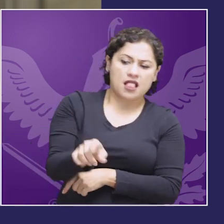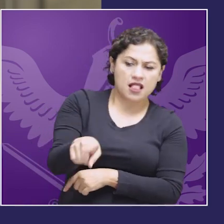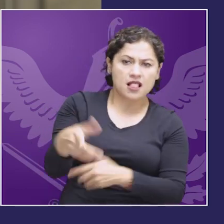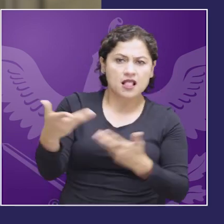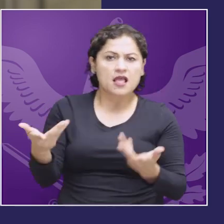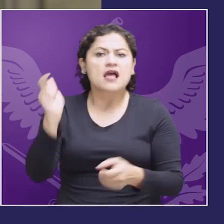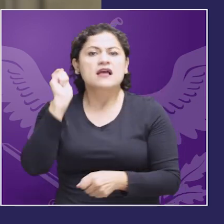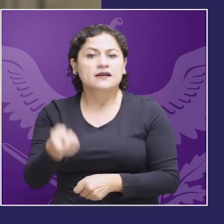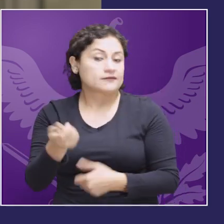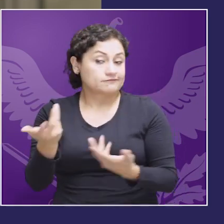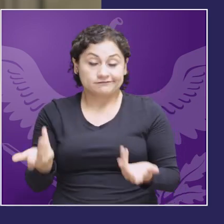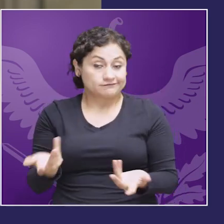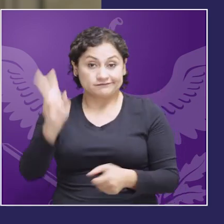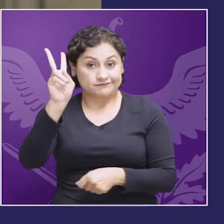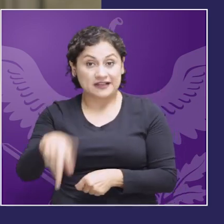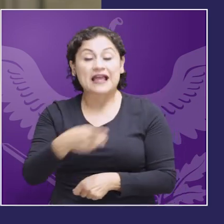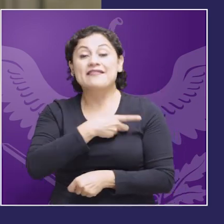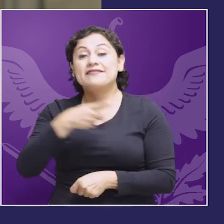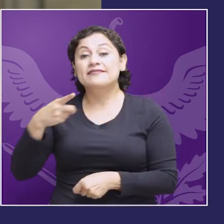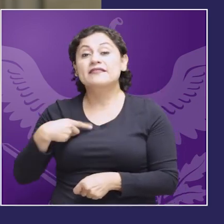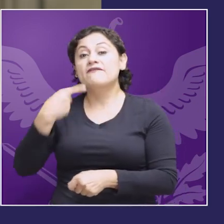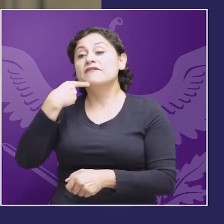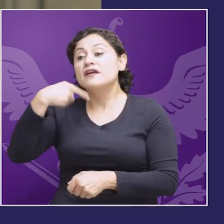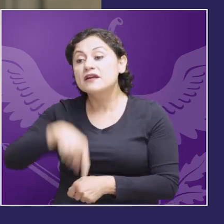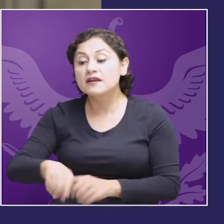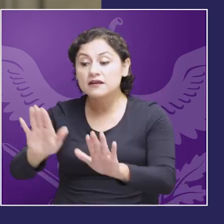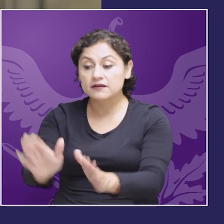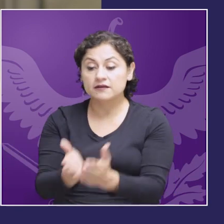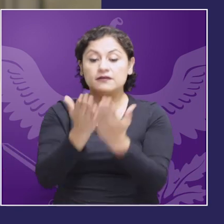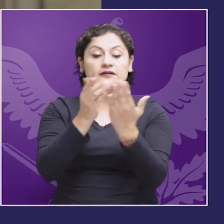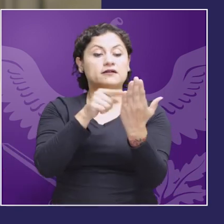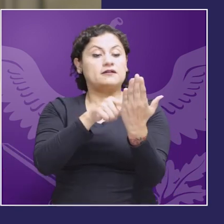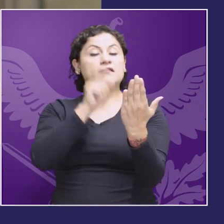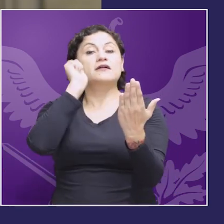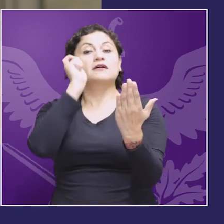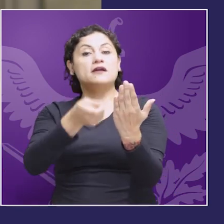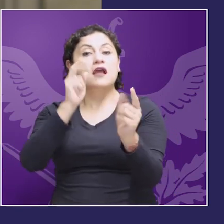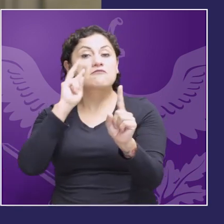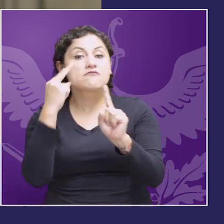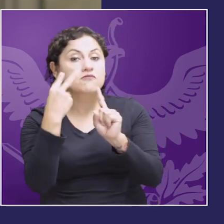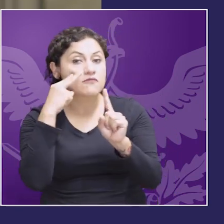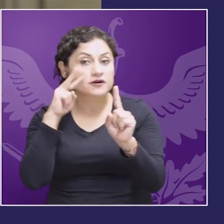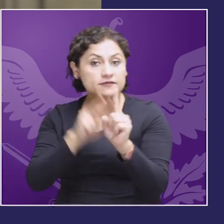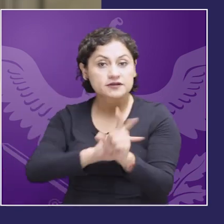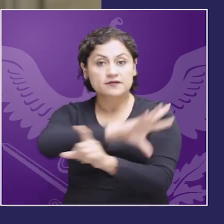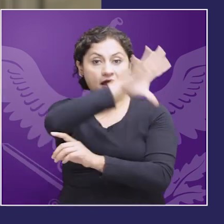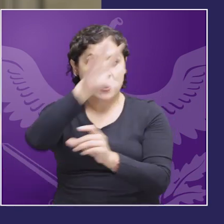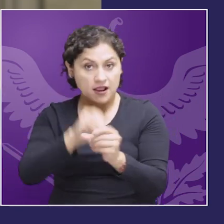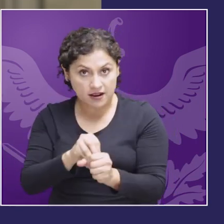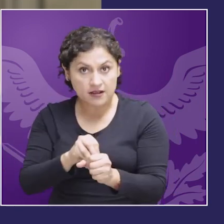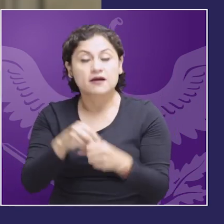está juzgando, las particularidades del caso, porque se encasilla a la persona, ¿verdad?, en aquello que se supone que